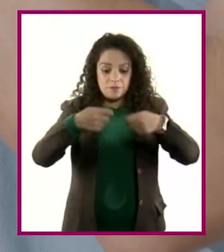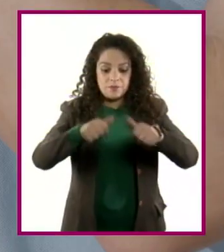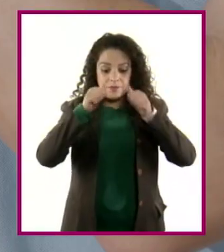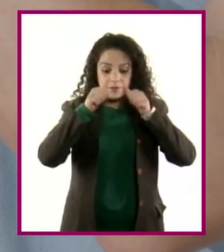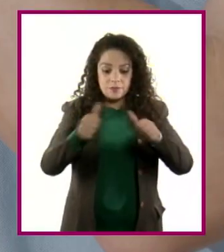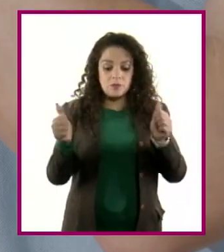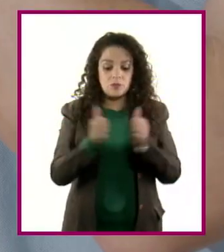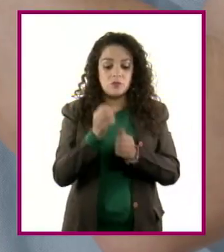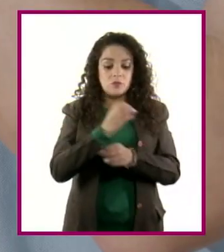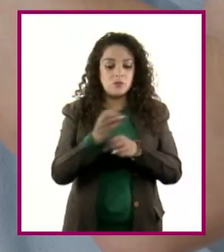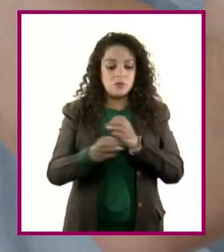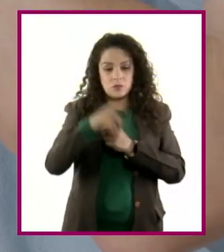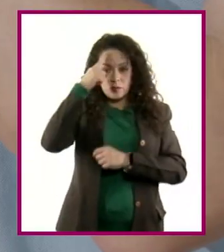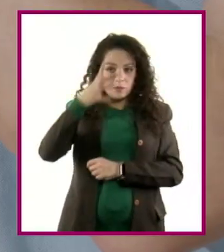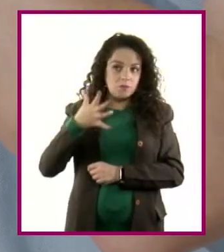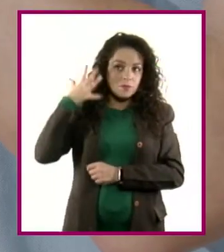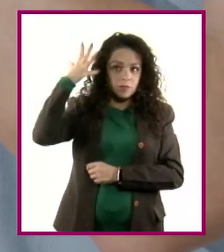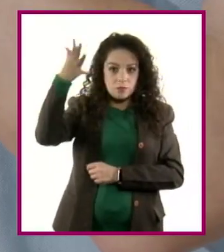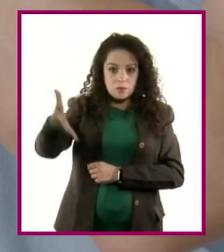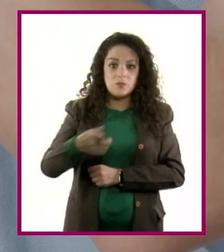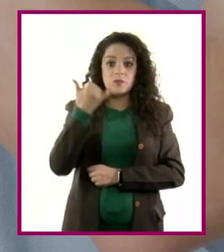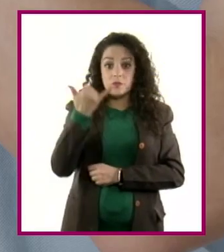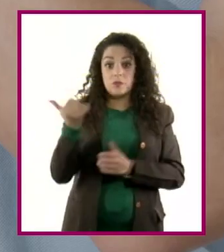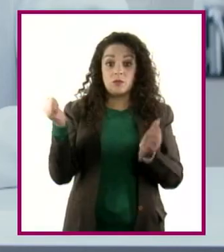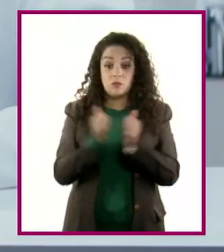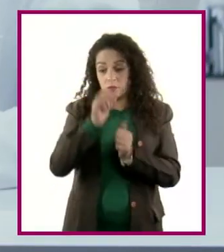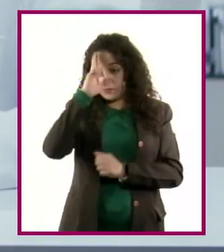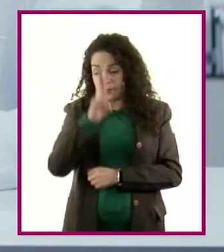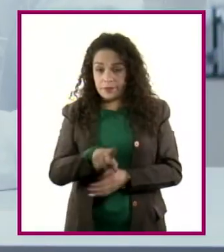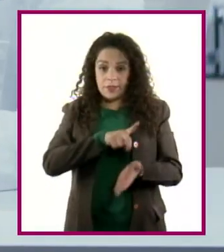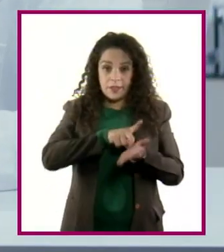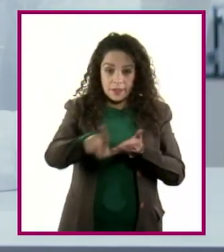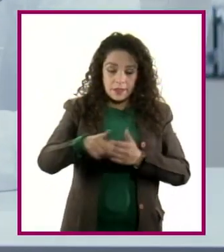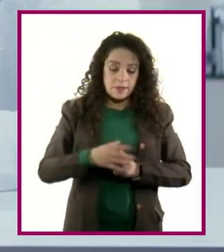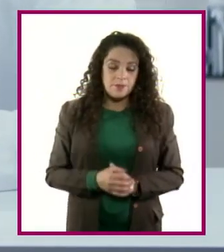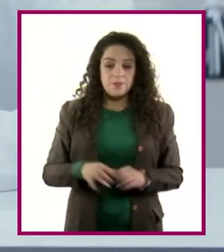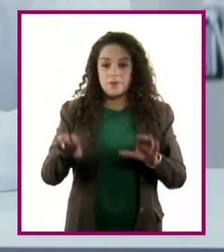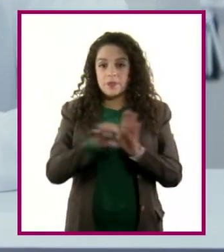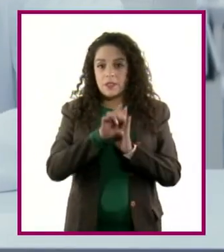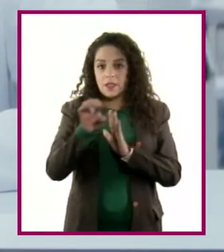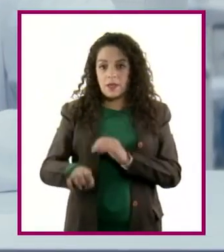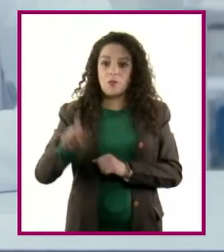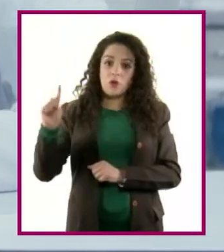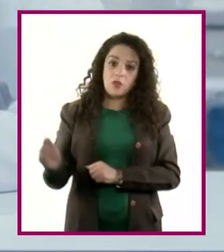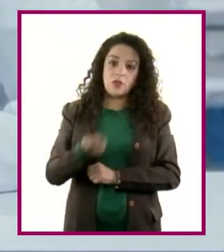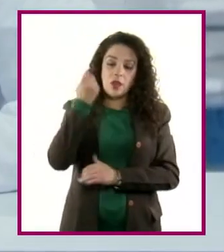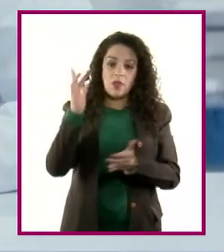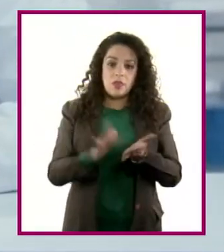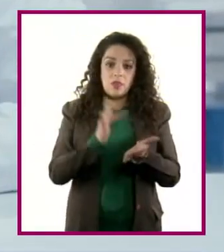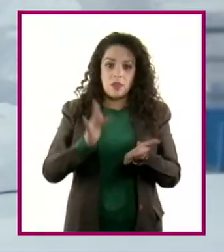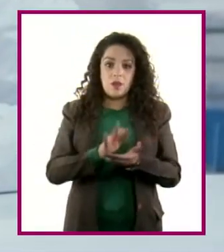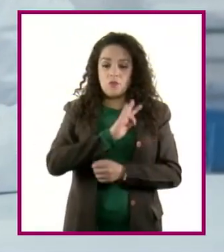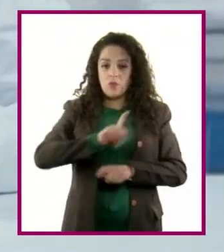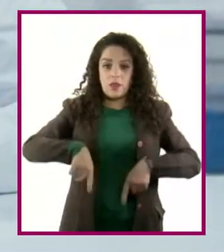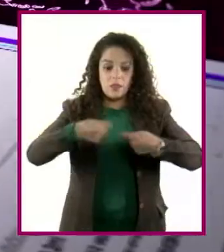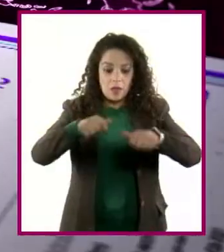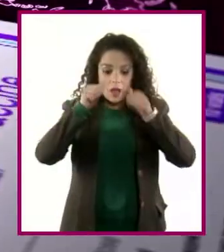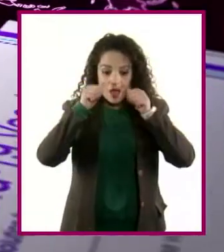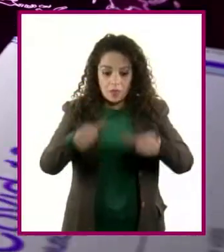sostenibles, resilientes y basadas en los derechos. Soluciones tales como tecnologías digitales para brindar atención de